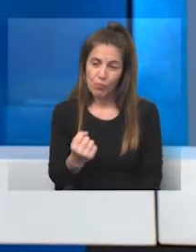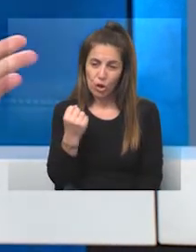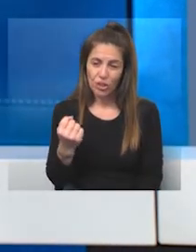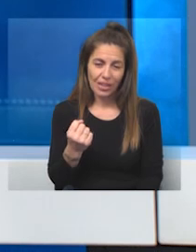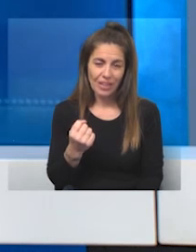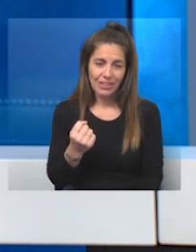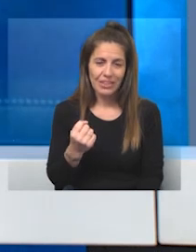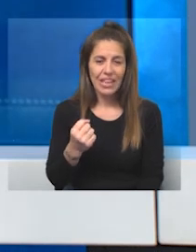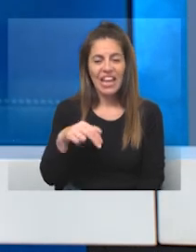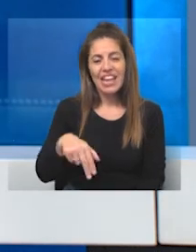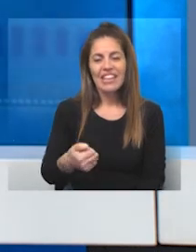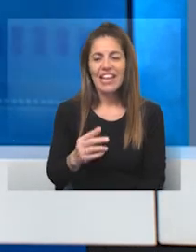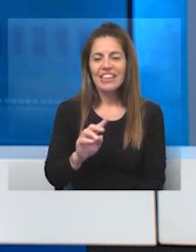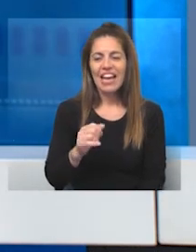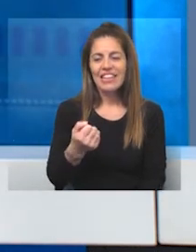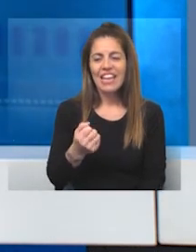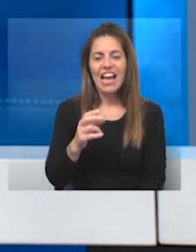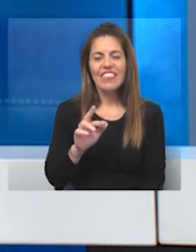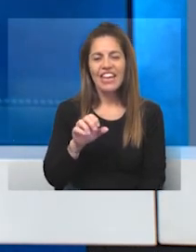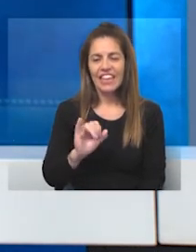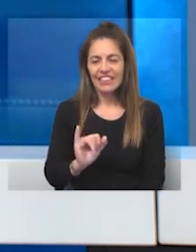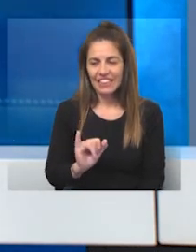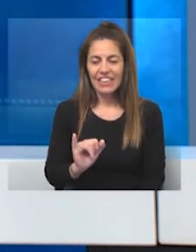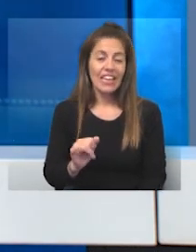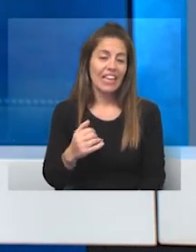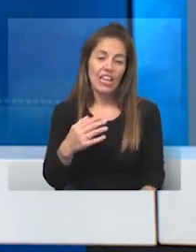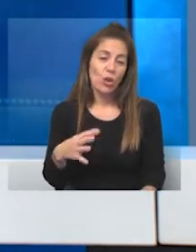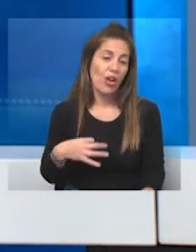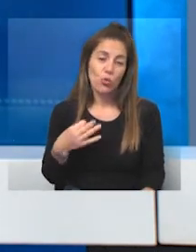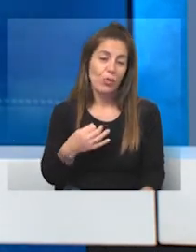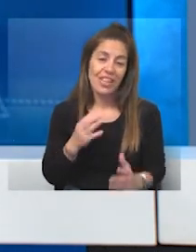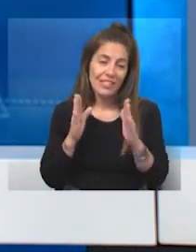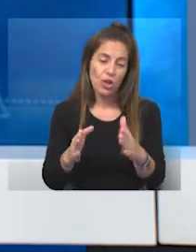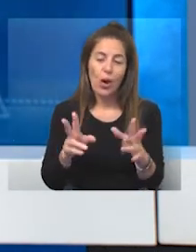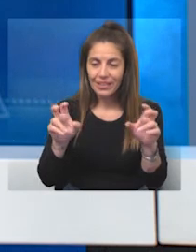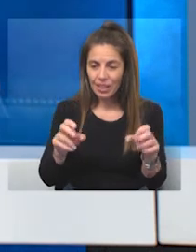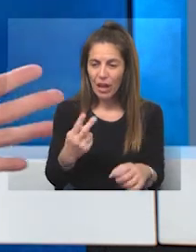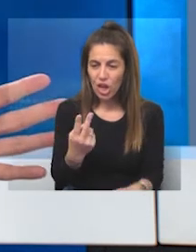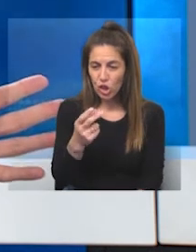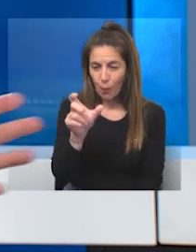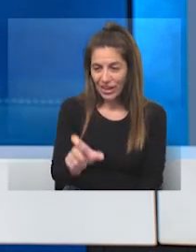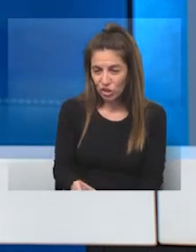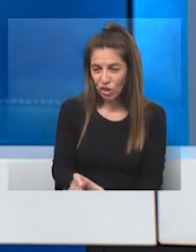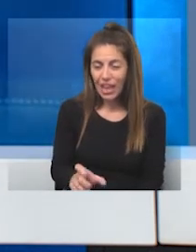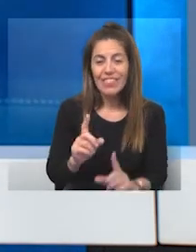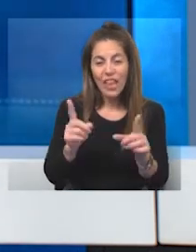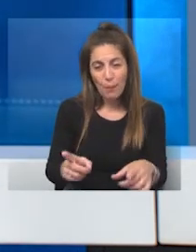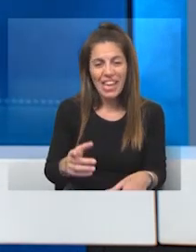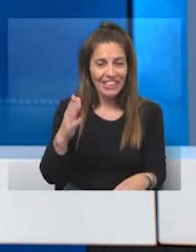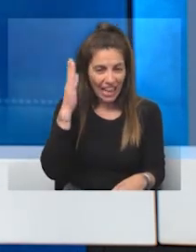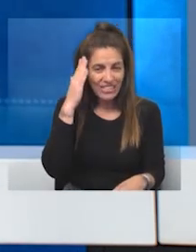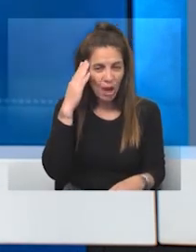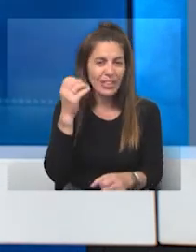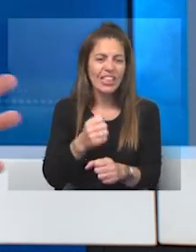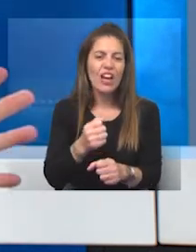viene obviamente toda su vida prácticamente dedicada a este tema y también con dos voces calificadas que vienen trabajando este tema desde hace